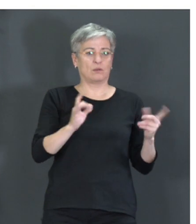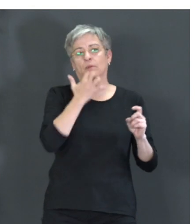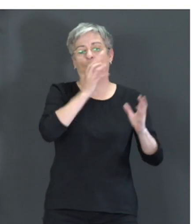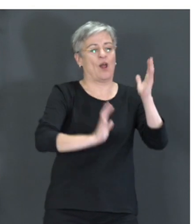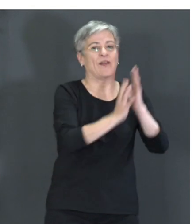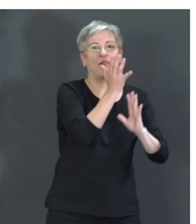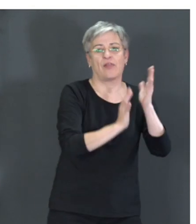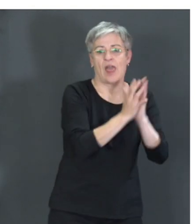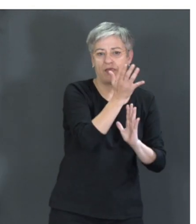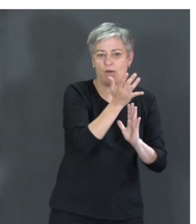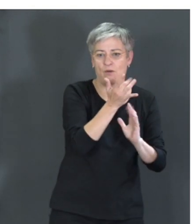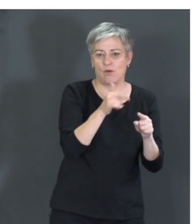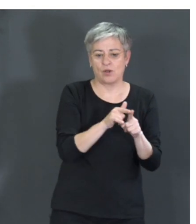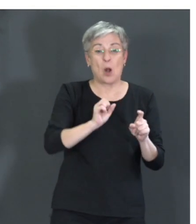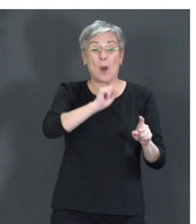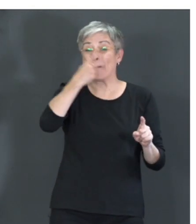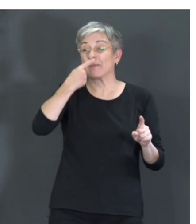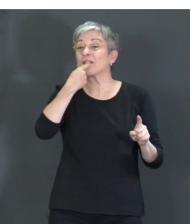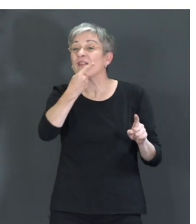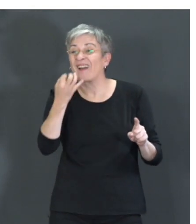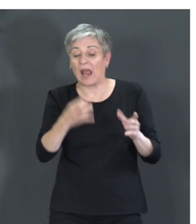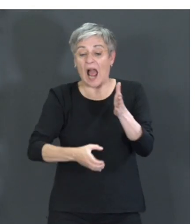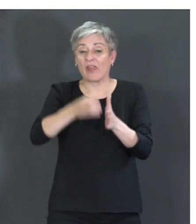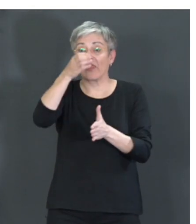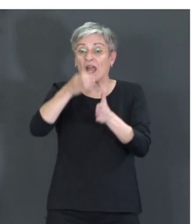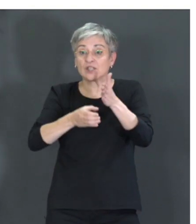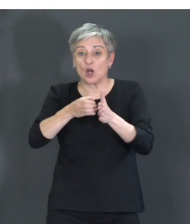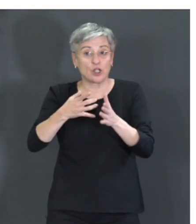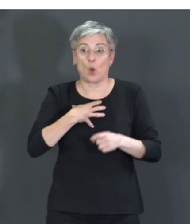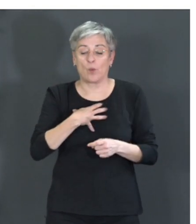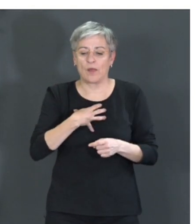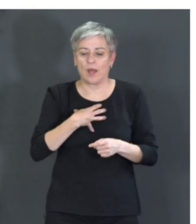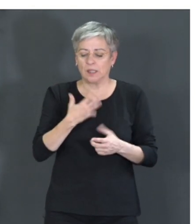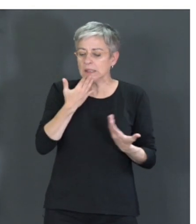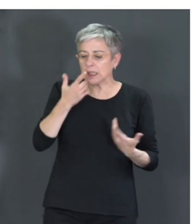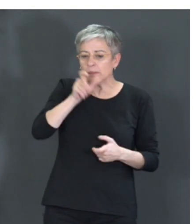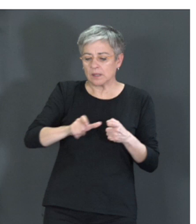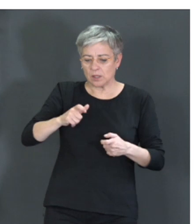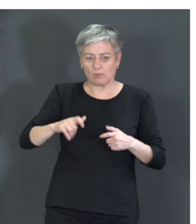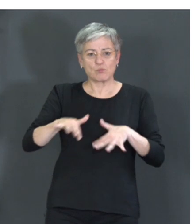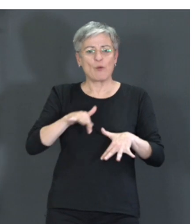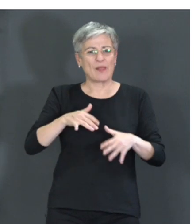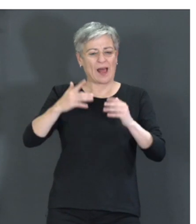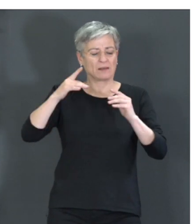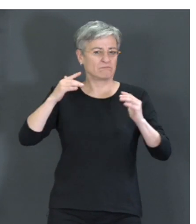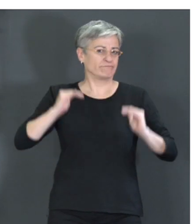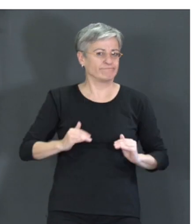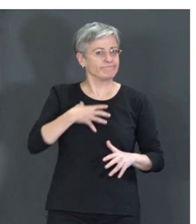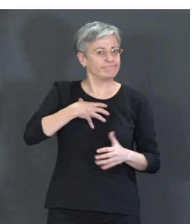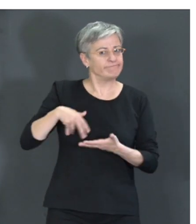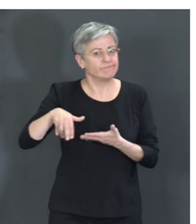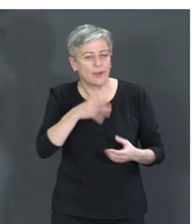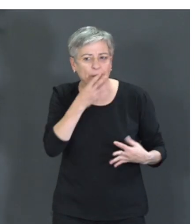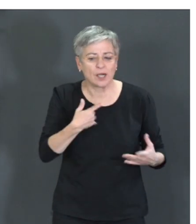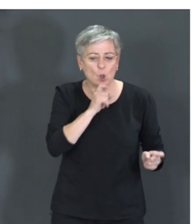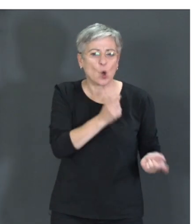primero que te dicen es que no tienes que usar los ascensores, con lo cual, si tenemos personas con movilidad reducida, pues tenemos que tener previsto cómo vamos a evacuarlas,